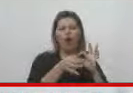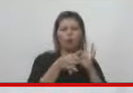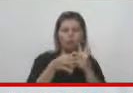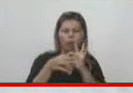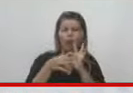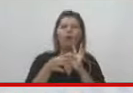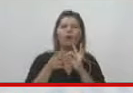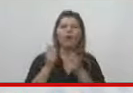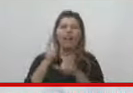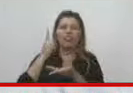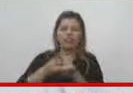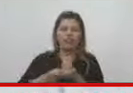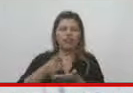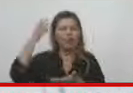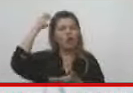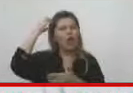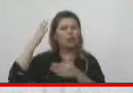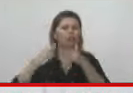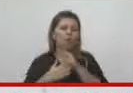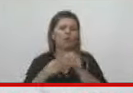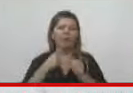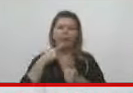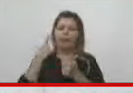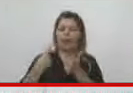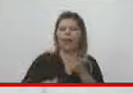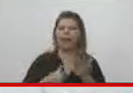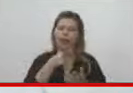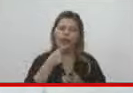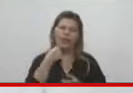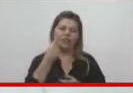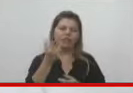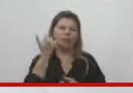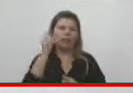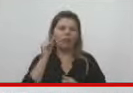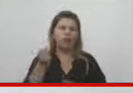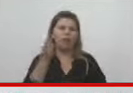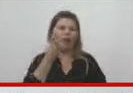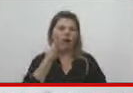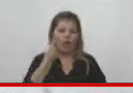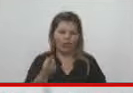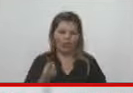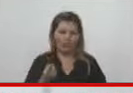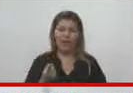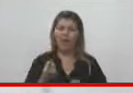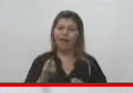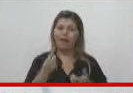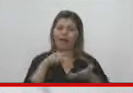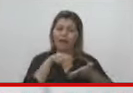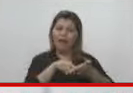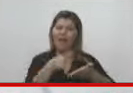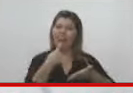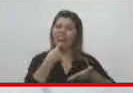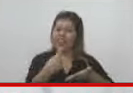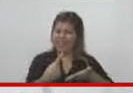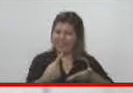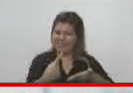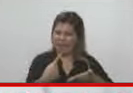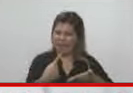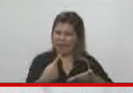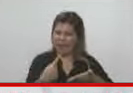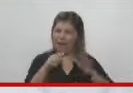Corte Suprema de Justicia de la Nación, que no los voy a nombrar porque entiendo que todos lo conocen. Y dice textualmente la Cámara: